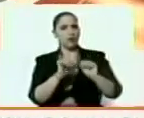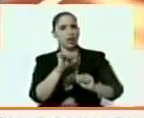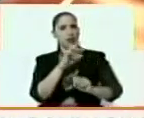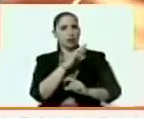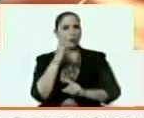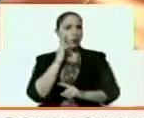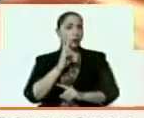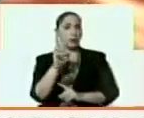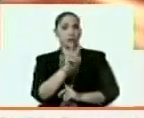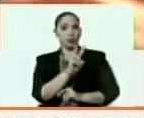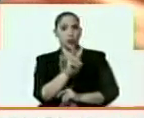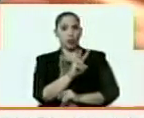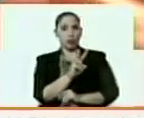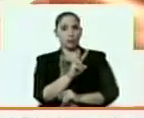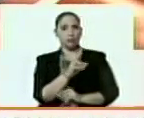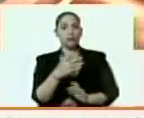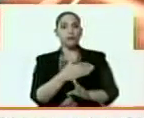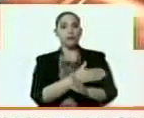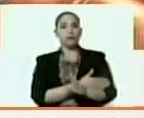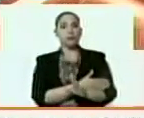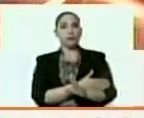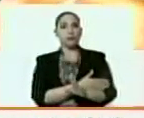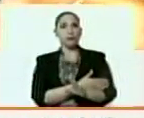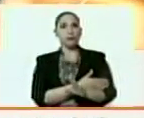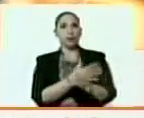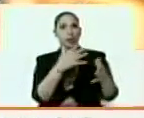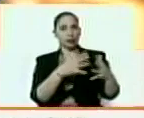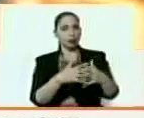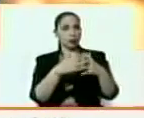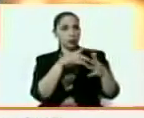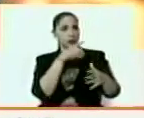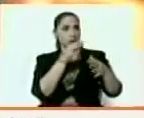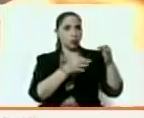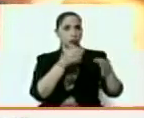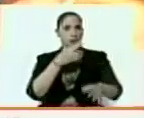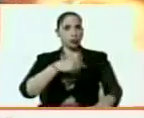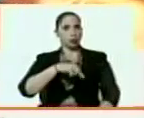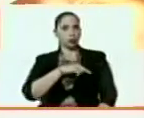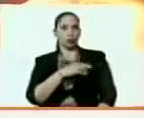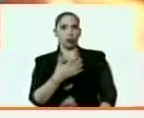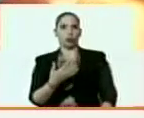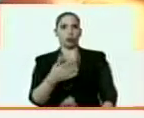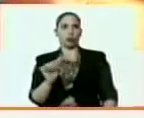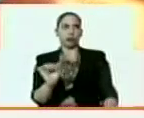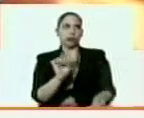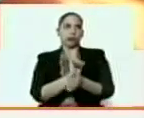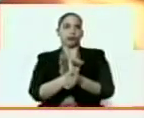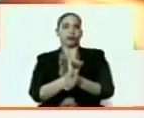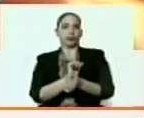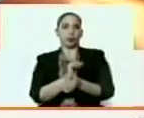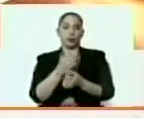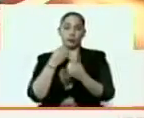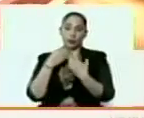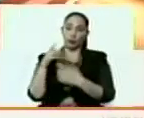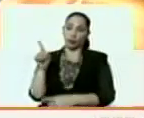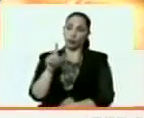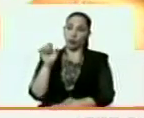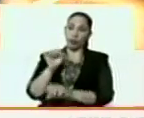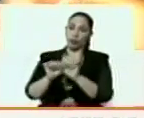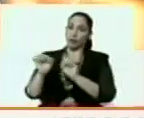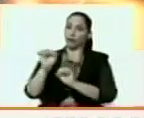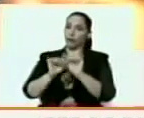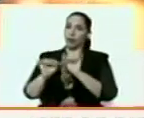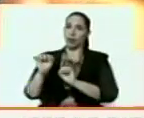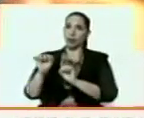República Bolivariana de Venezuela ante las Cortes de Estados Unidos de estos juicios? Porque nosotros estamos como de manos atadas. Bueno, no es la defensa ante